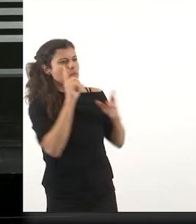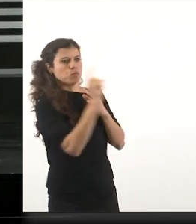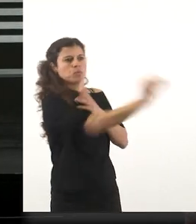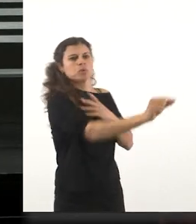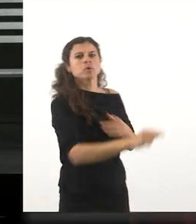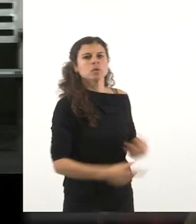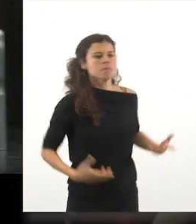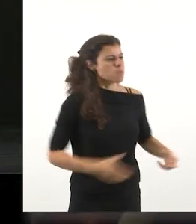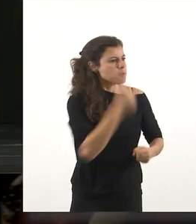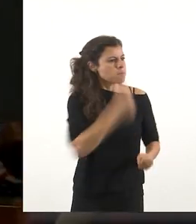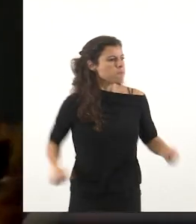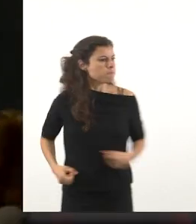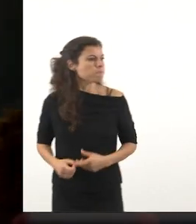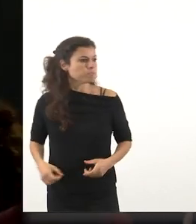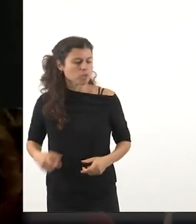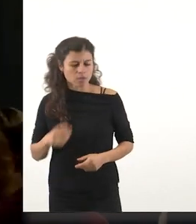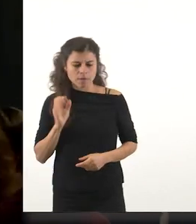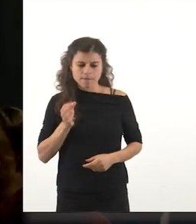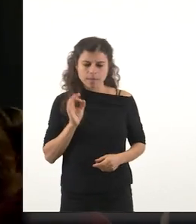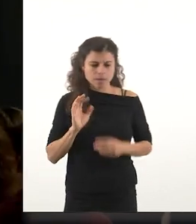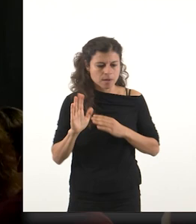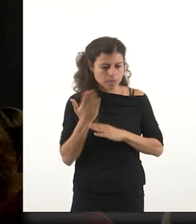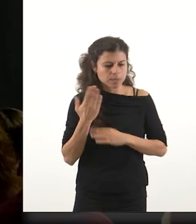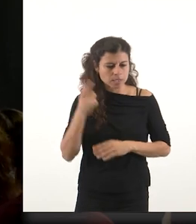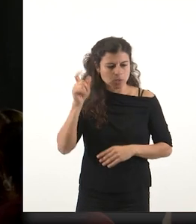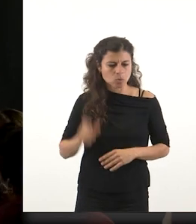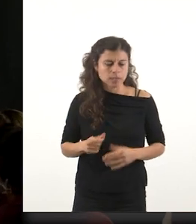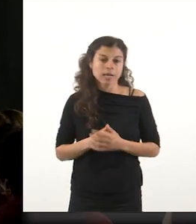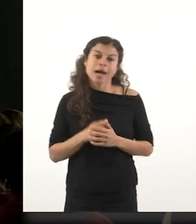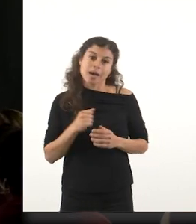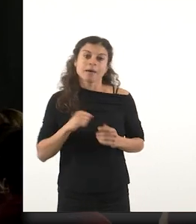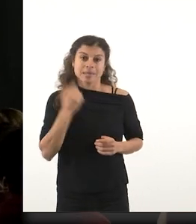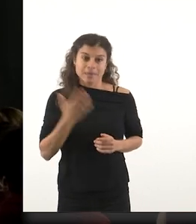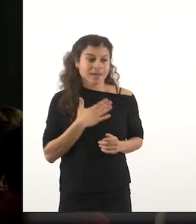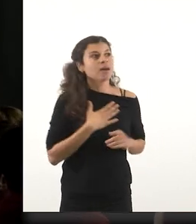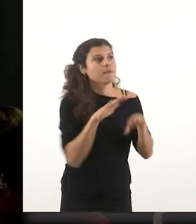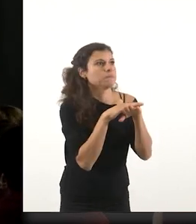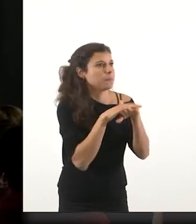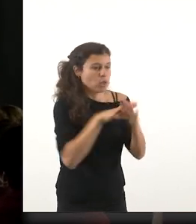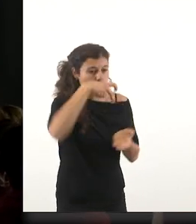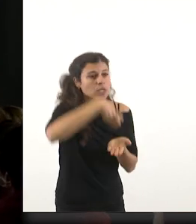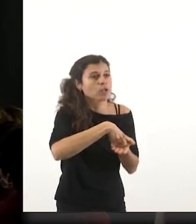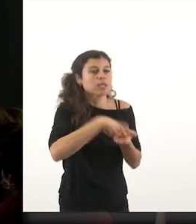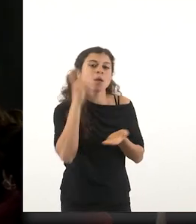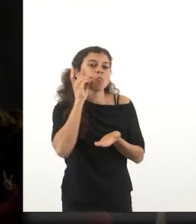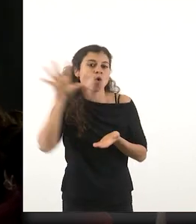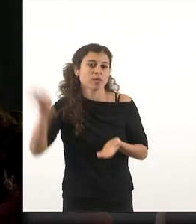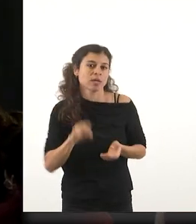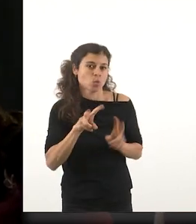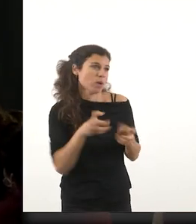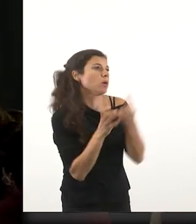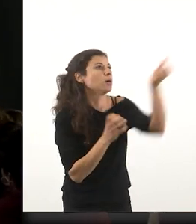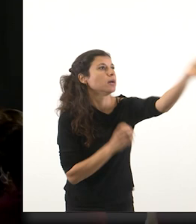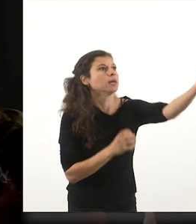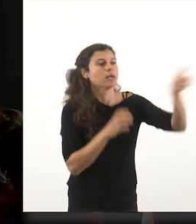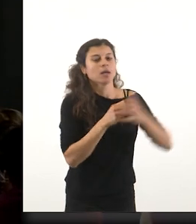boca, que nadie me quiere, que es verdad que me la presentó el otro día. Al día siguiente le pedí perdón a Lolo de rodillas con un móvil nuevo. Lolo me perdonó y todo fue como antes. No, como antes, no,